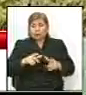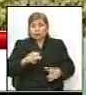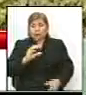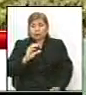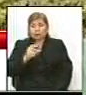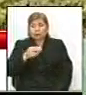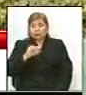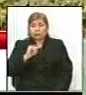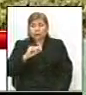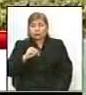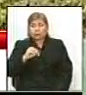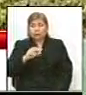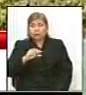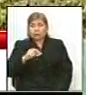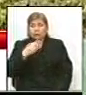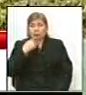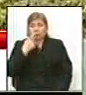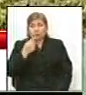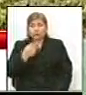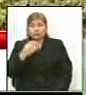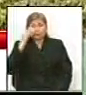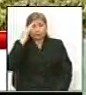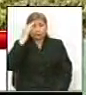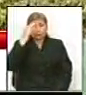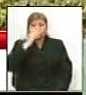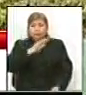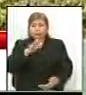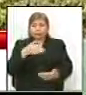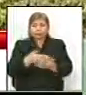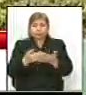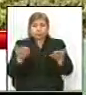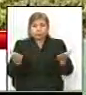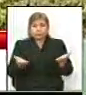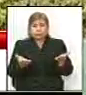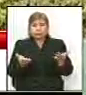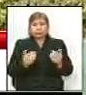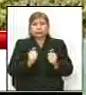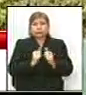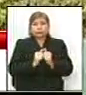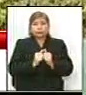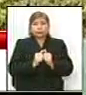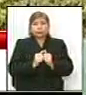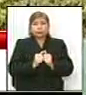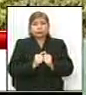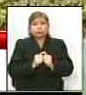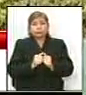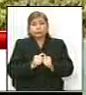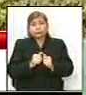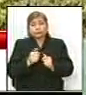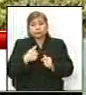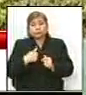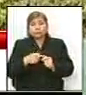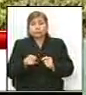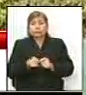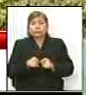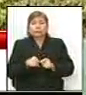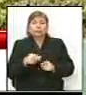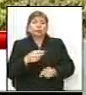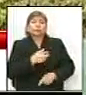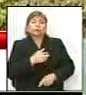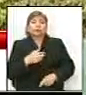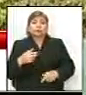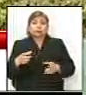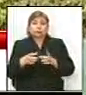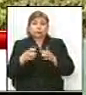Quintiarina, hago mis saludos cordiales a todos los presentes y también nosotros, señor congresista. Creo que es